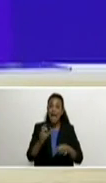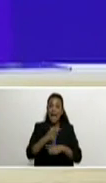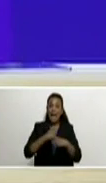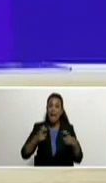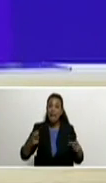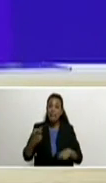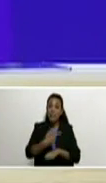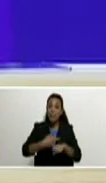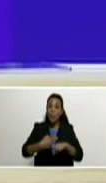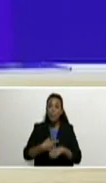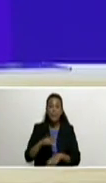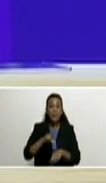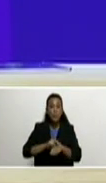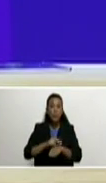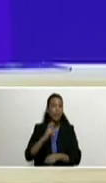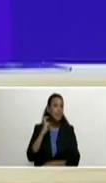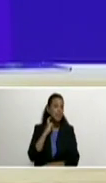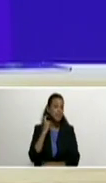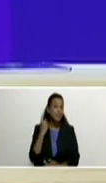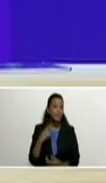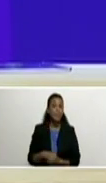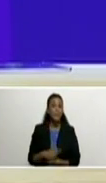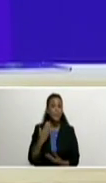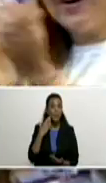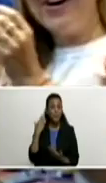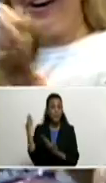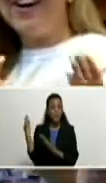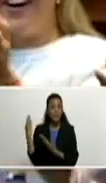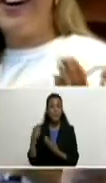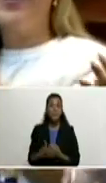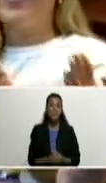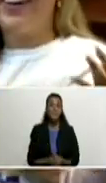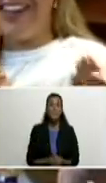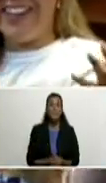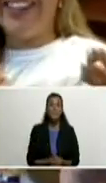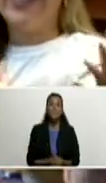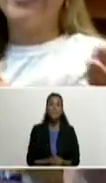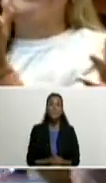de la República, doctor William Saab.